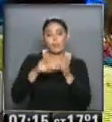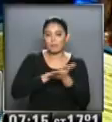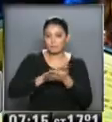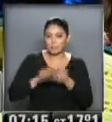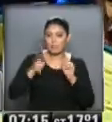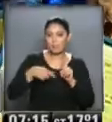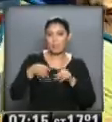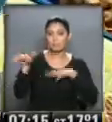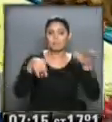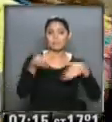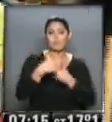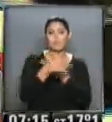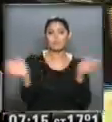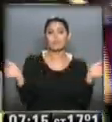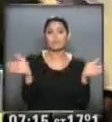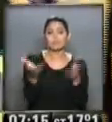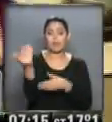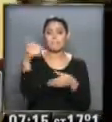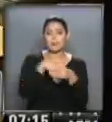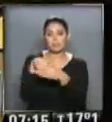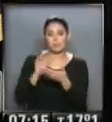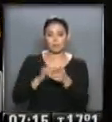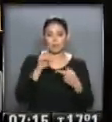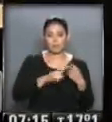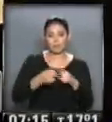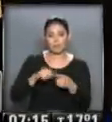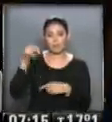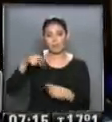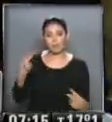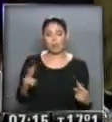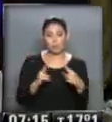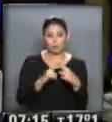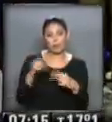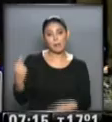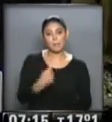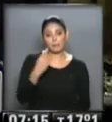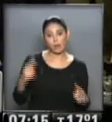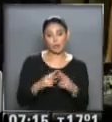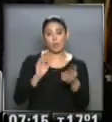la participación social en el debate en el marco de este encuentro, el